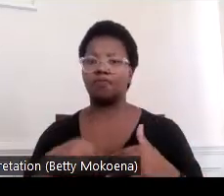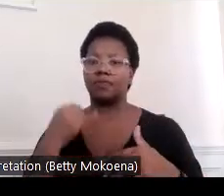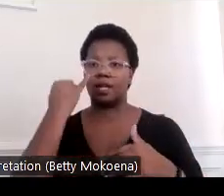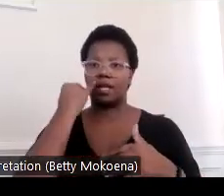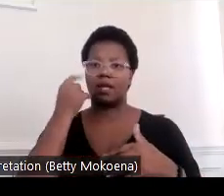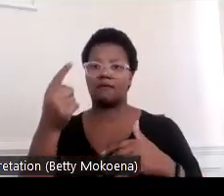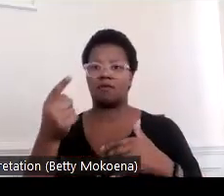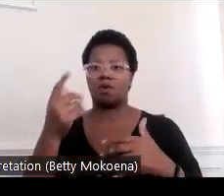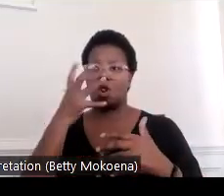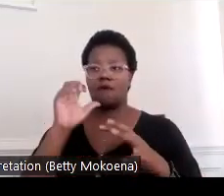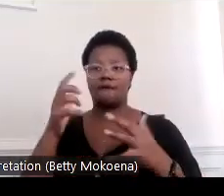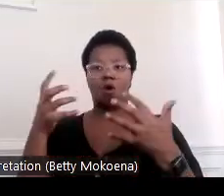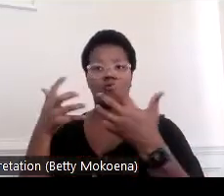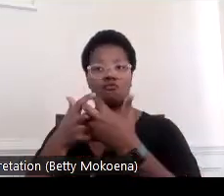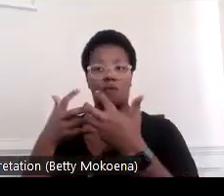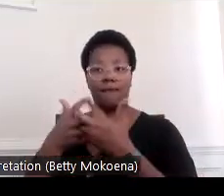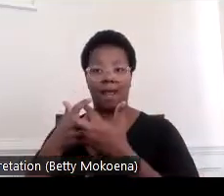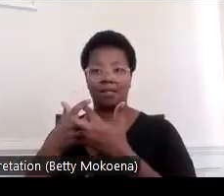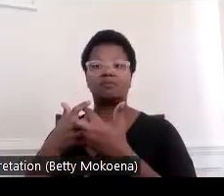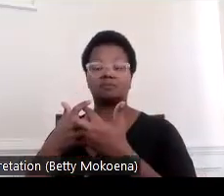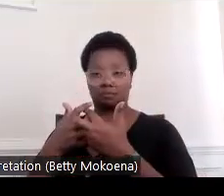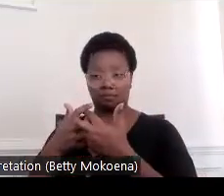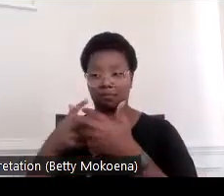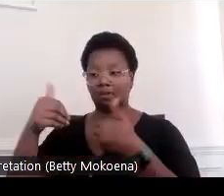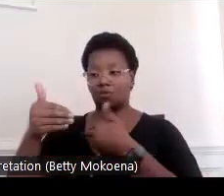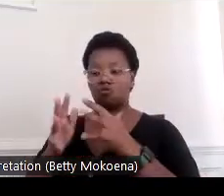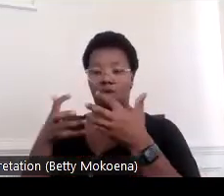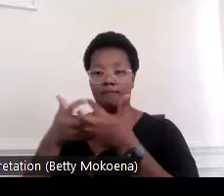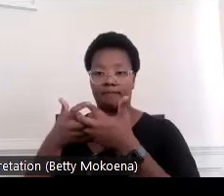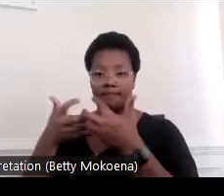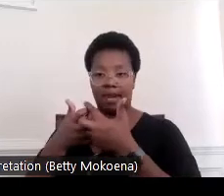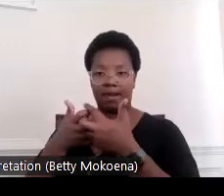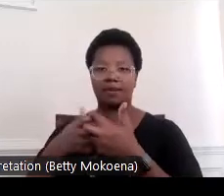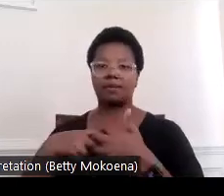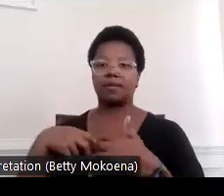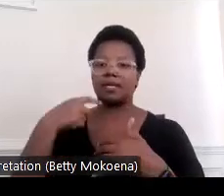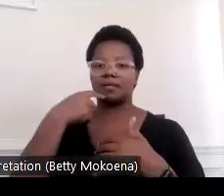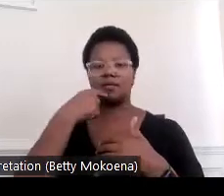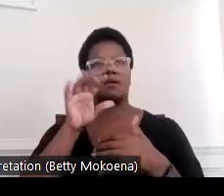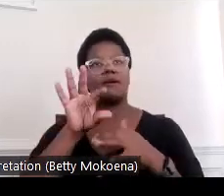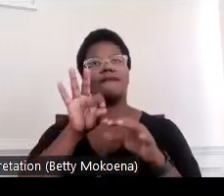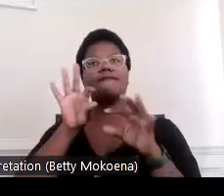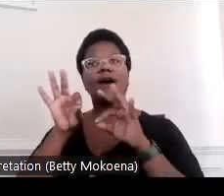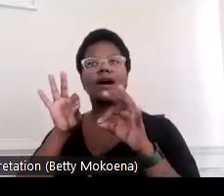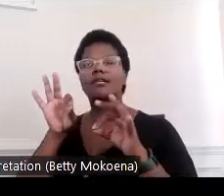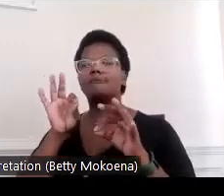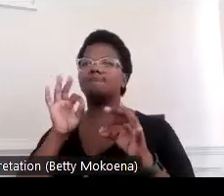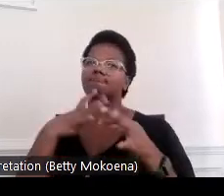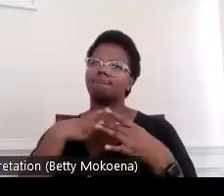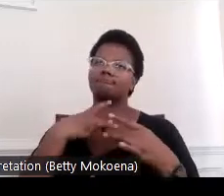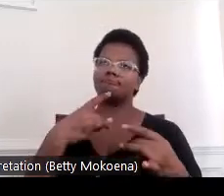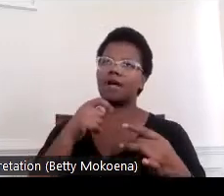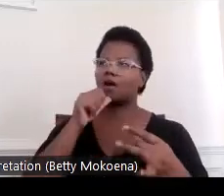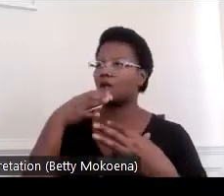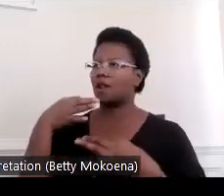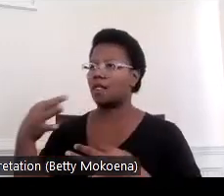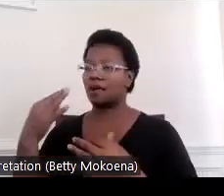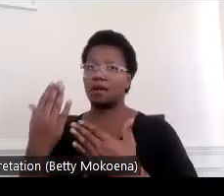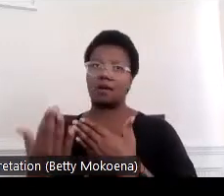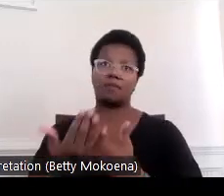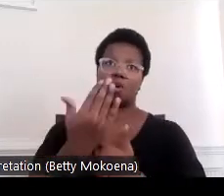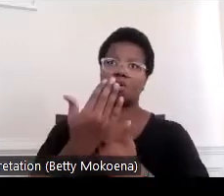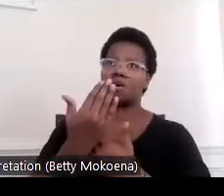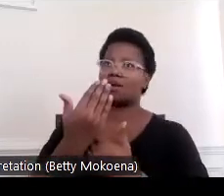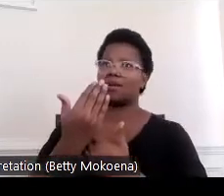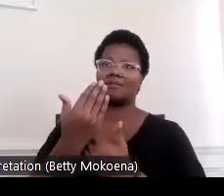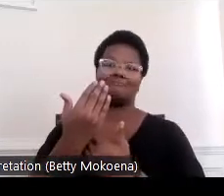bueno si usted o yo estamos buscando un compañero un cohabitante verdad A veces hacemos entrevistas les preguntamos a